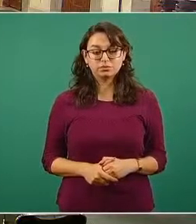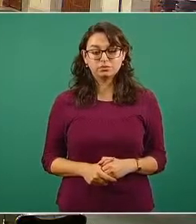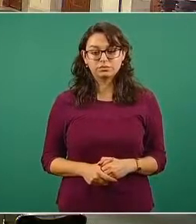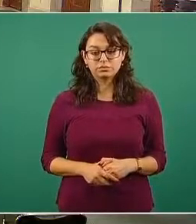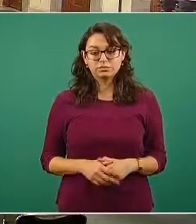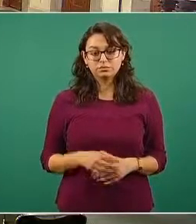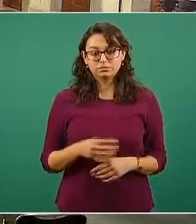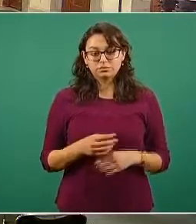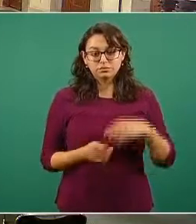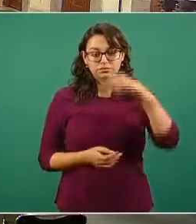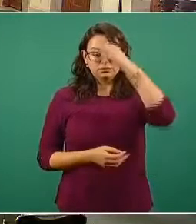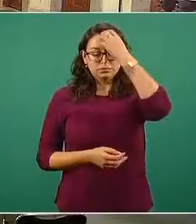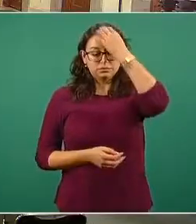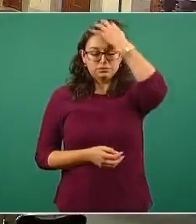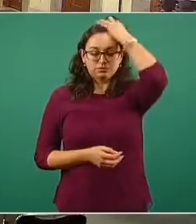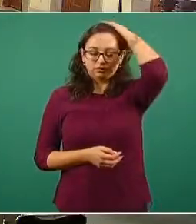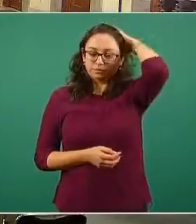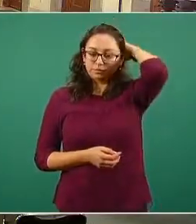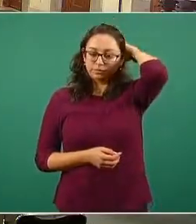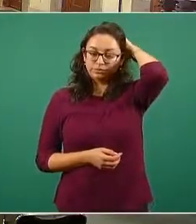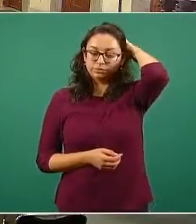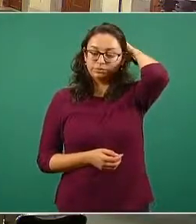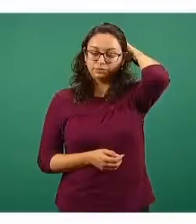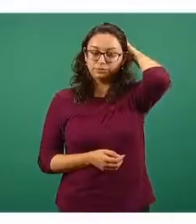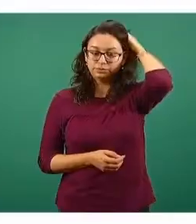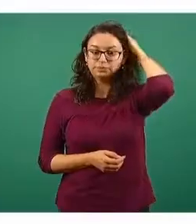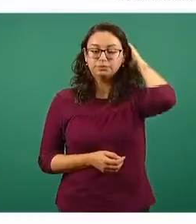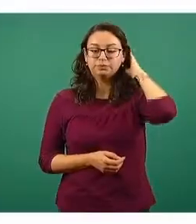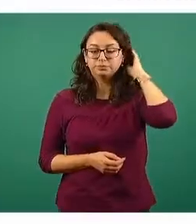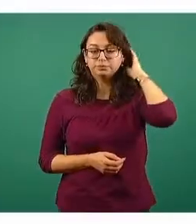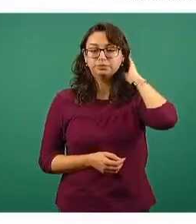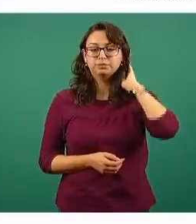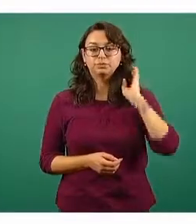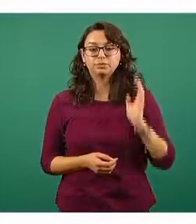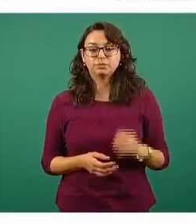acúmulo, la suma de estas vacunas, tenemos